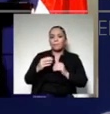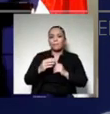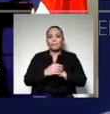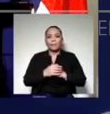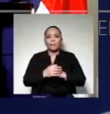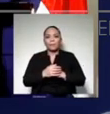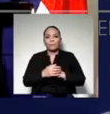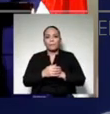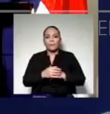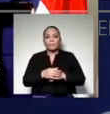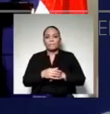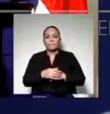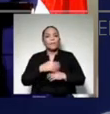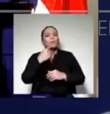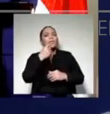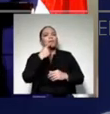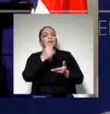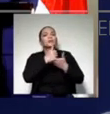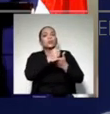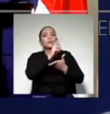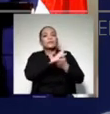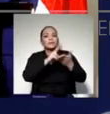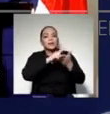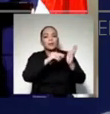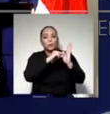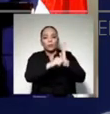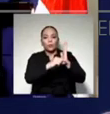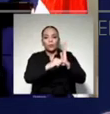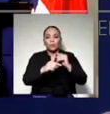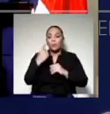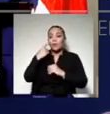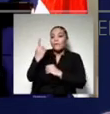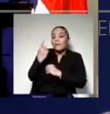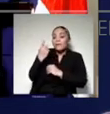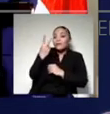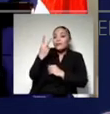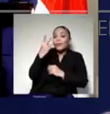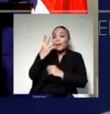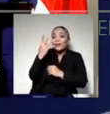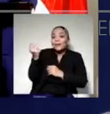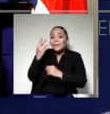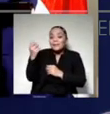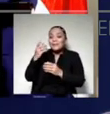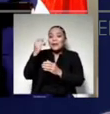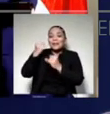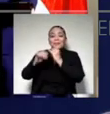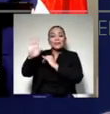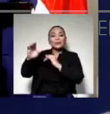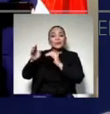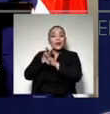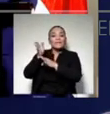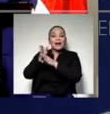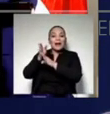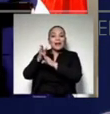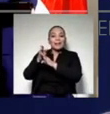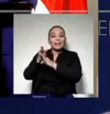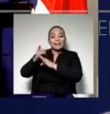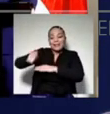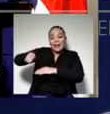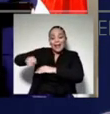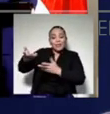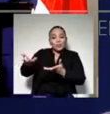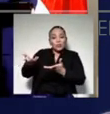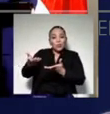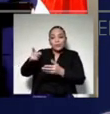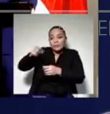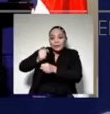¿Y por qué dice ayuda universitaria porque en el motivo de pago? Le faltaban 2 cuatrimestres para terminar derecho y me decía que ocupaba terminar derecho para trabajar y que